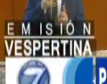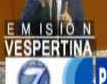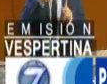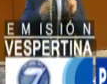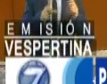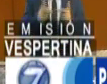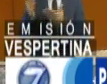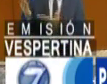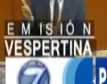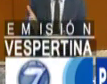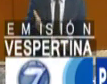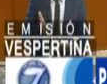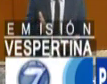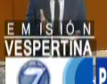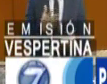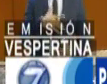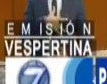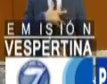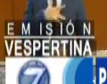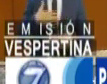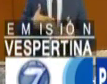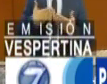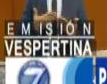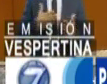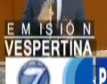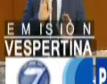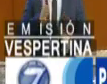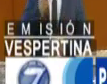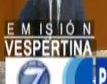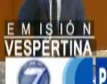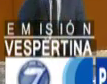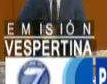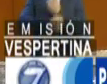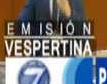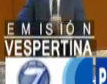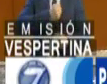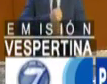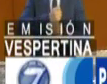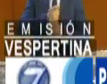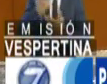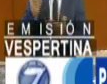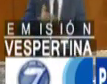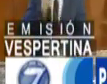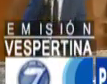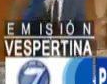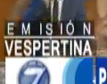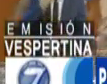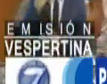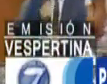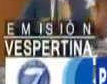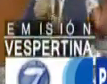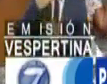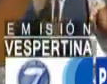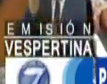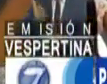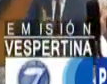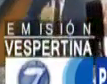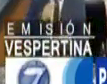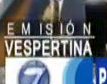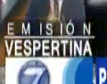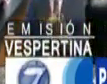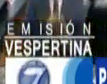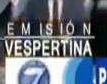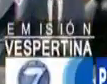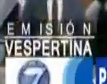como quien va donde ya conoce, como quien siempre es bien recibido. Que este día sirva para